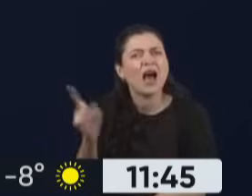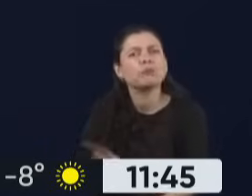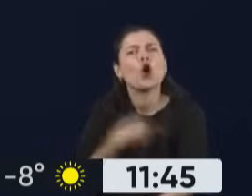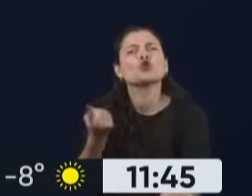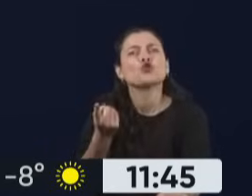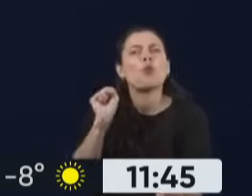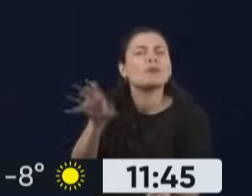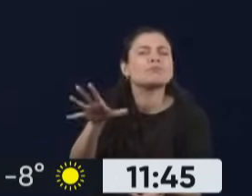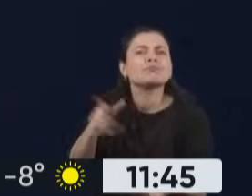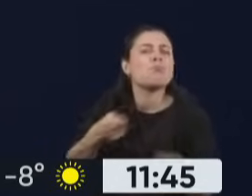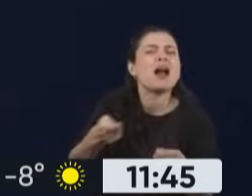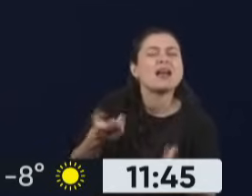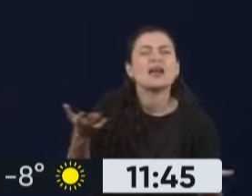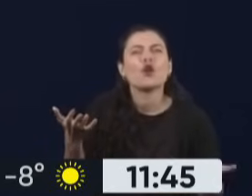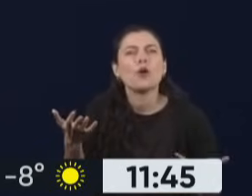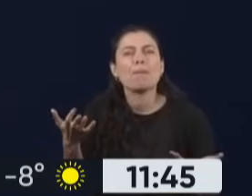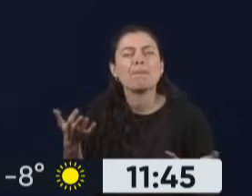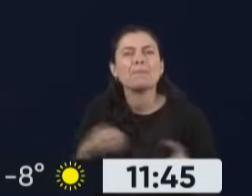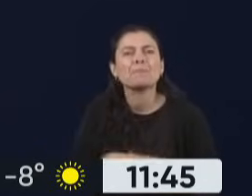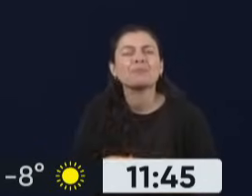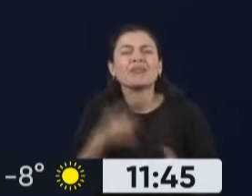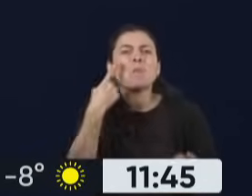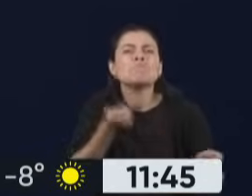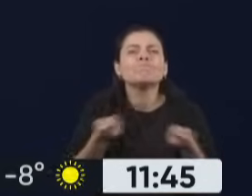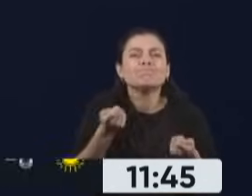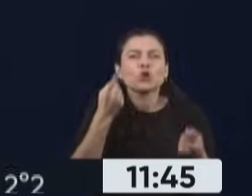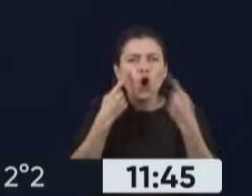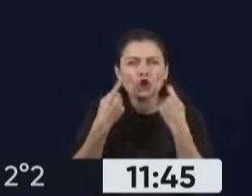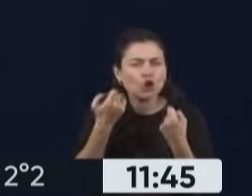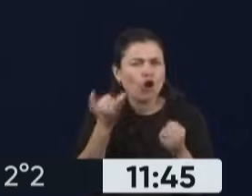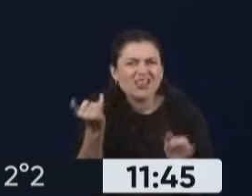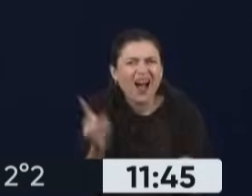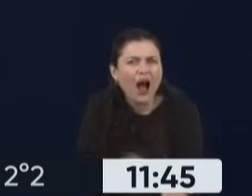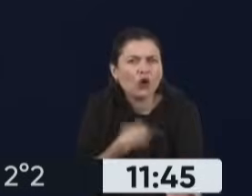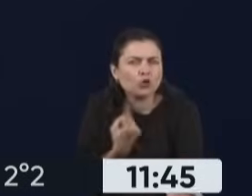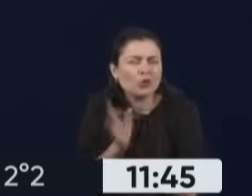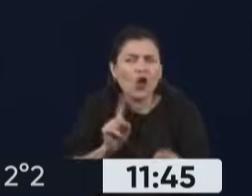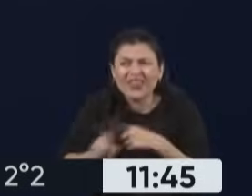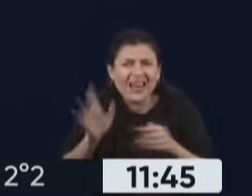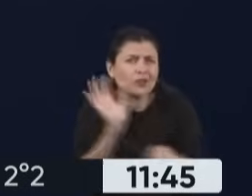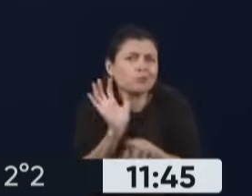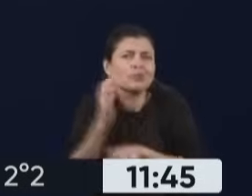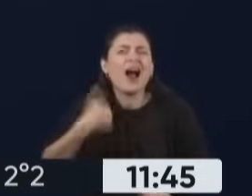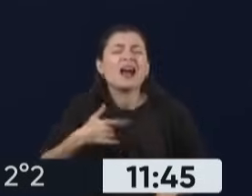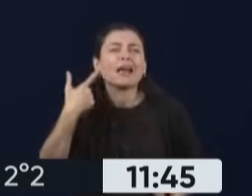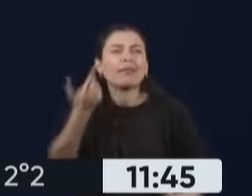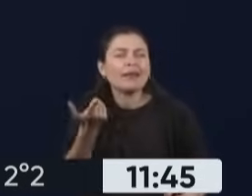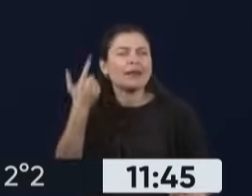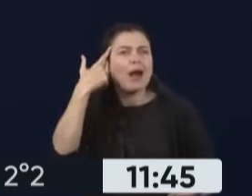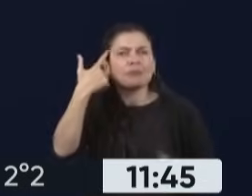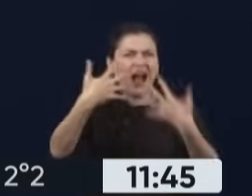¿sí?, por la excepción. Es decir, asume que el